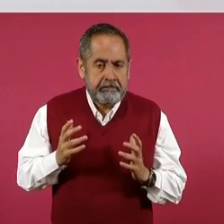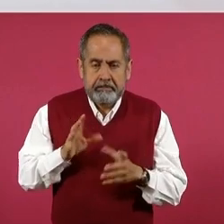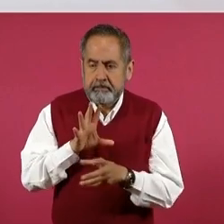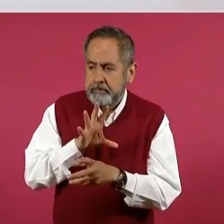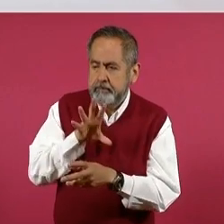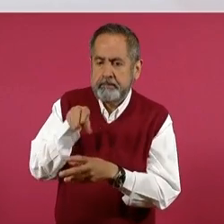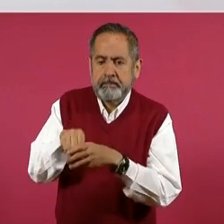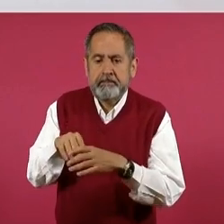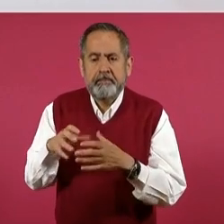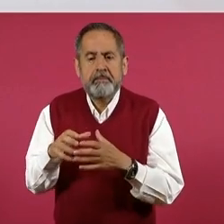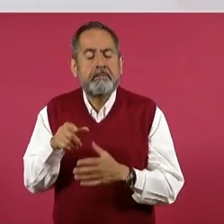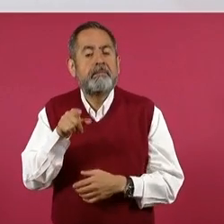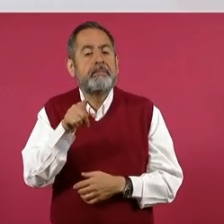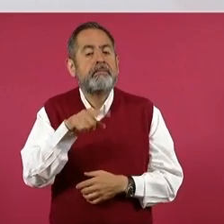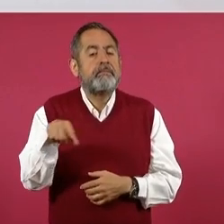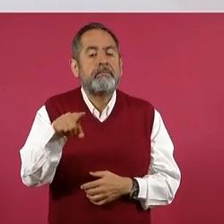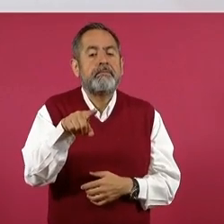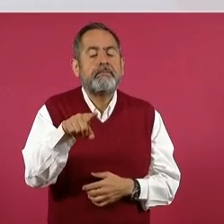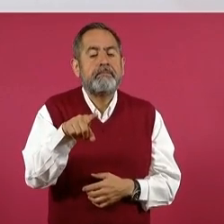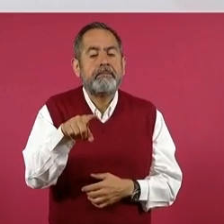que lo